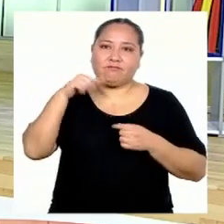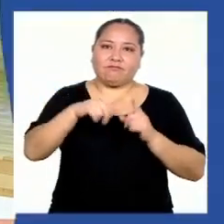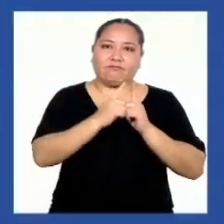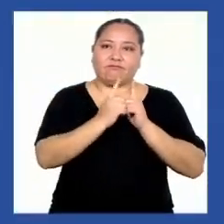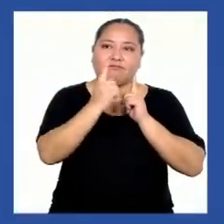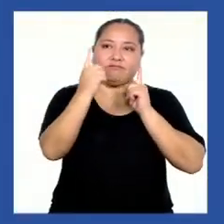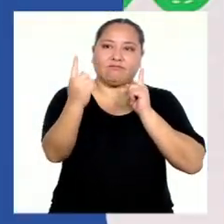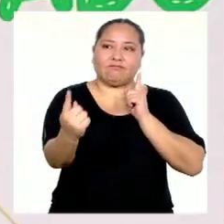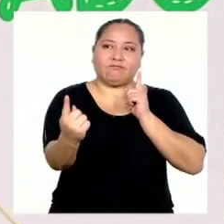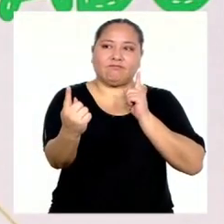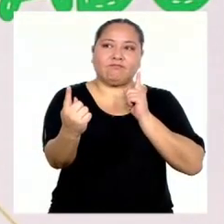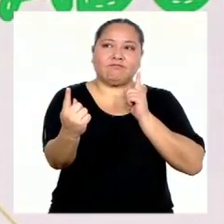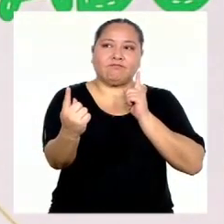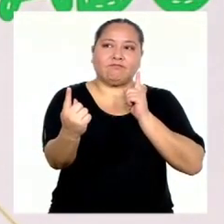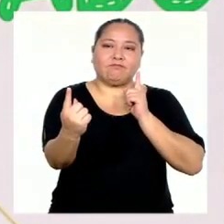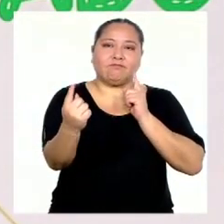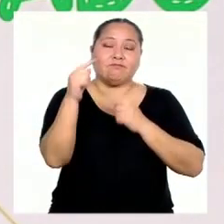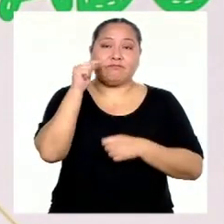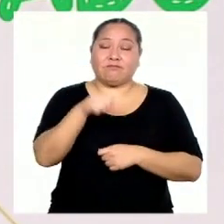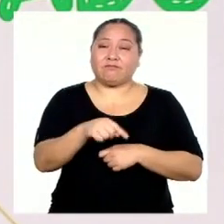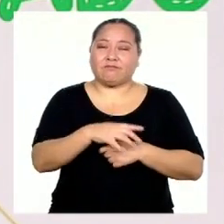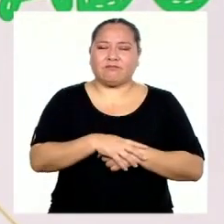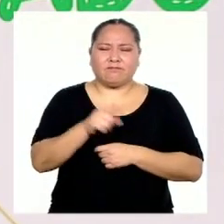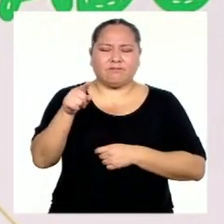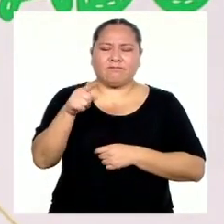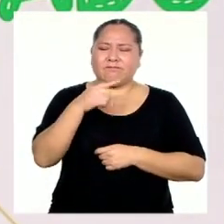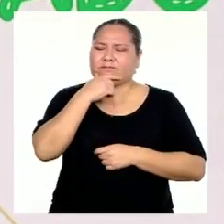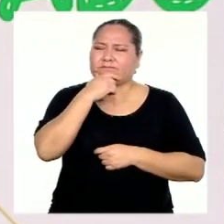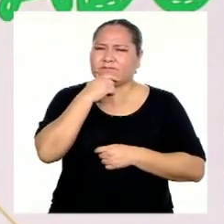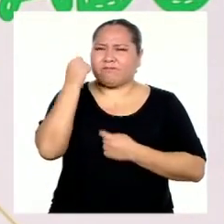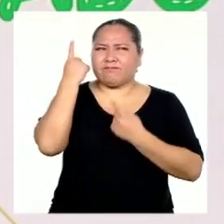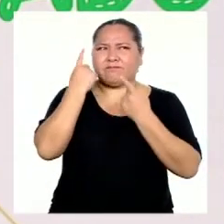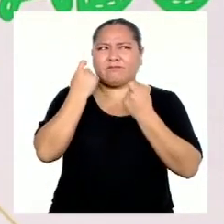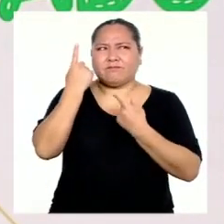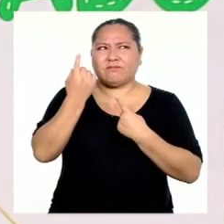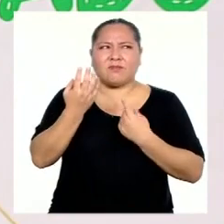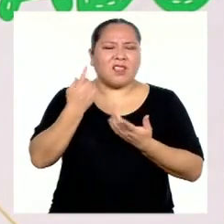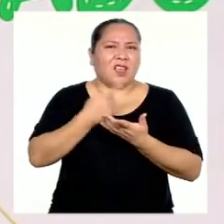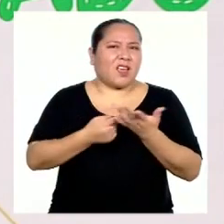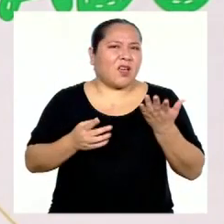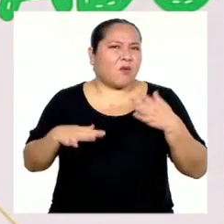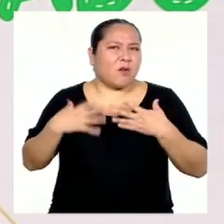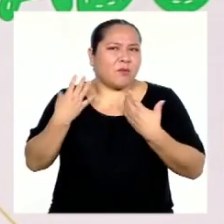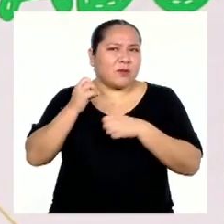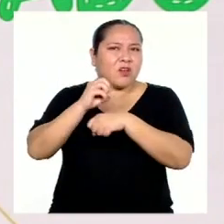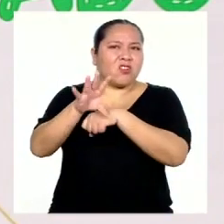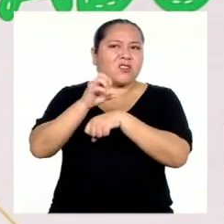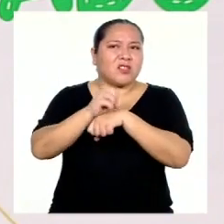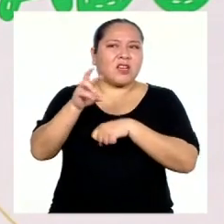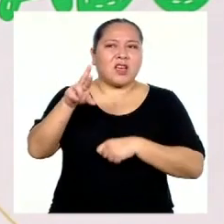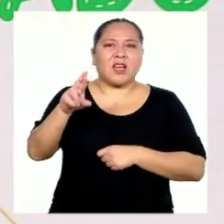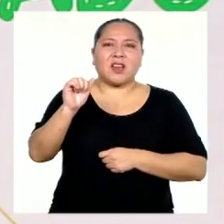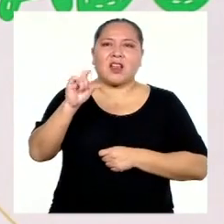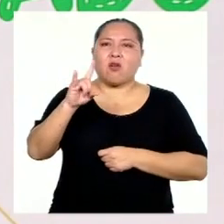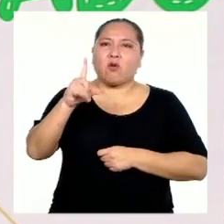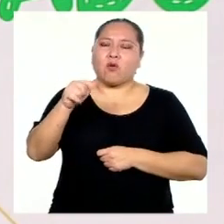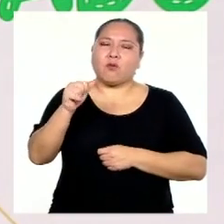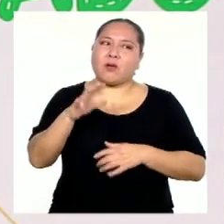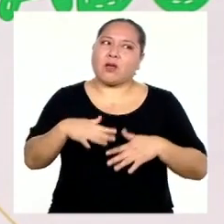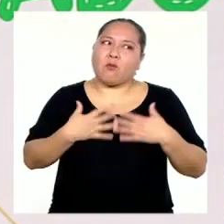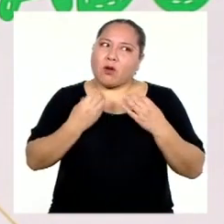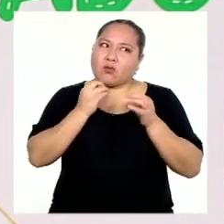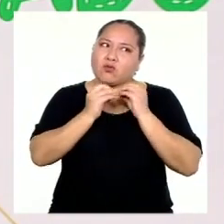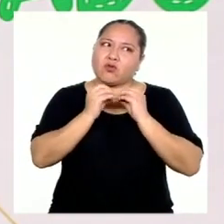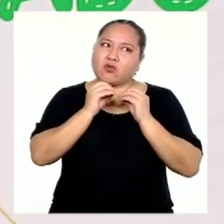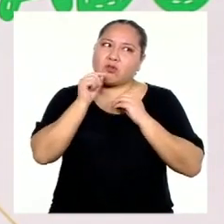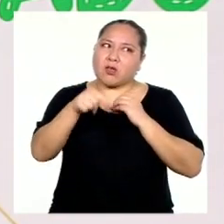distanciamiento social. A partir de este caso nos preguntamos, ¿qué le podríamos aconsejar a Raúl para que pueda afrontar de manera adecuada